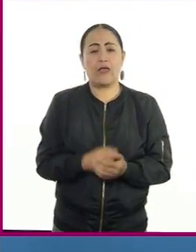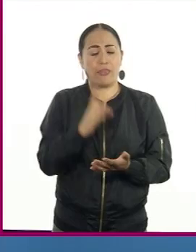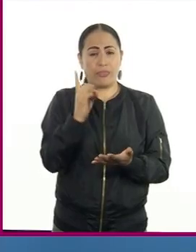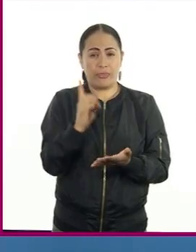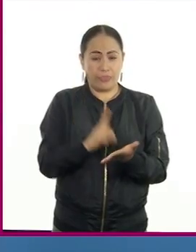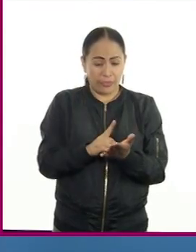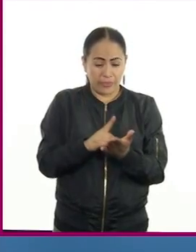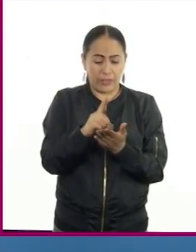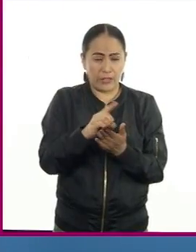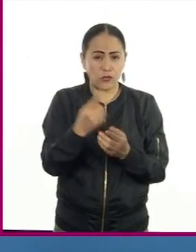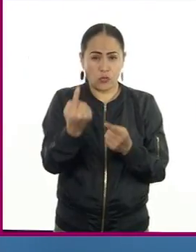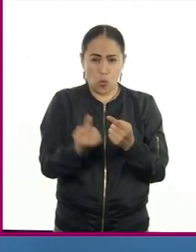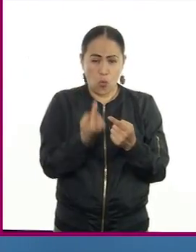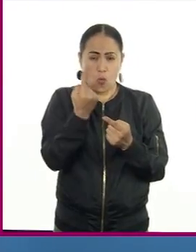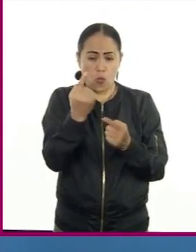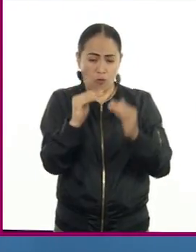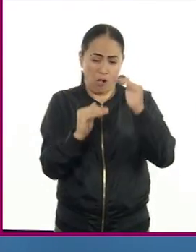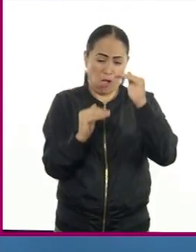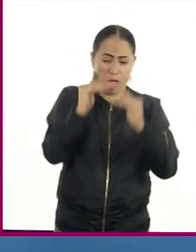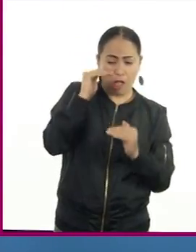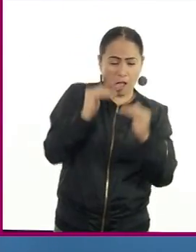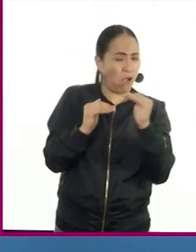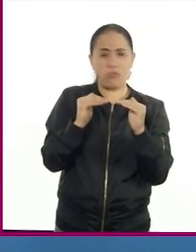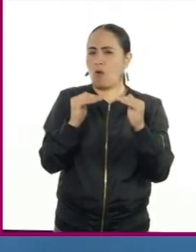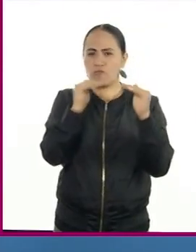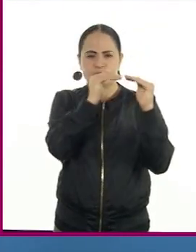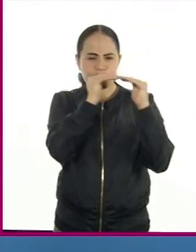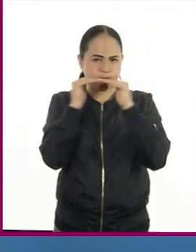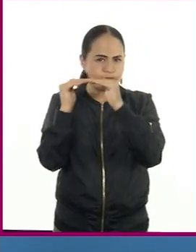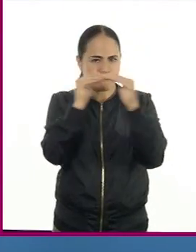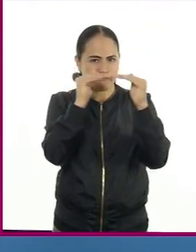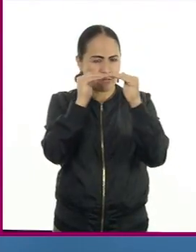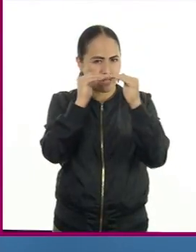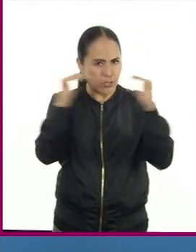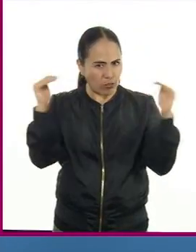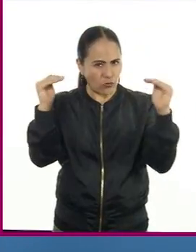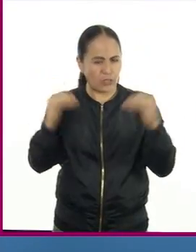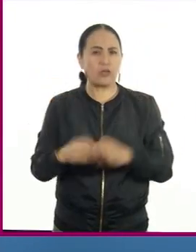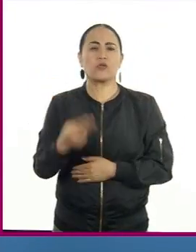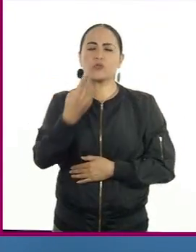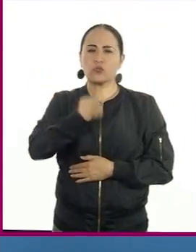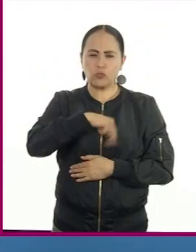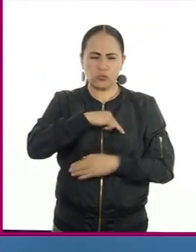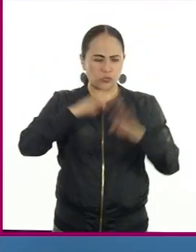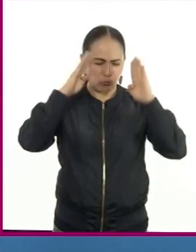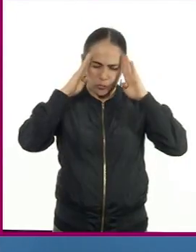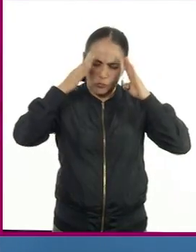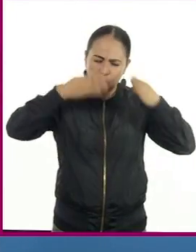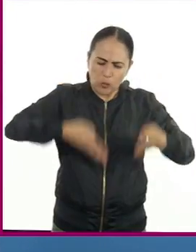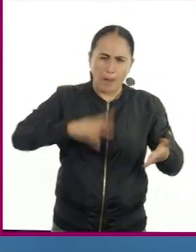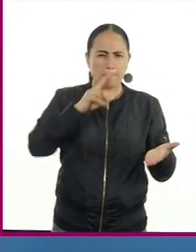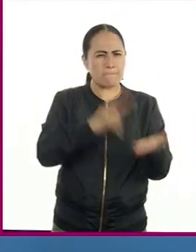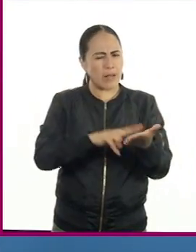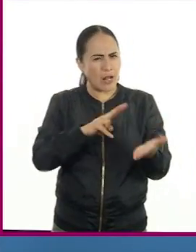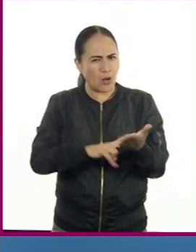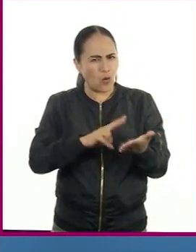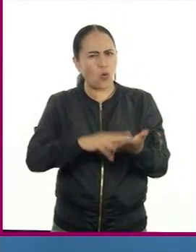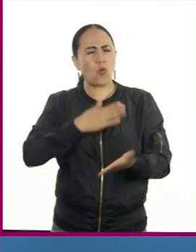derecho está por encima de otro y que nos debemos comprometer con los valores de